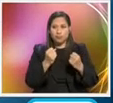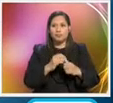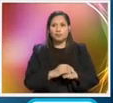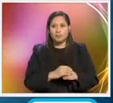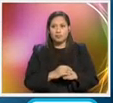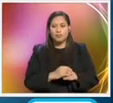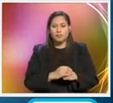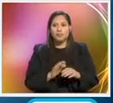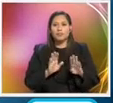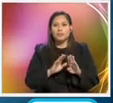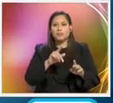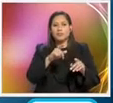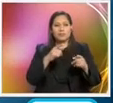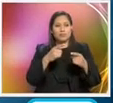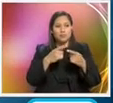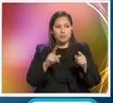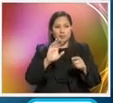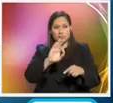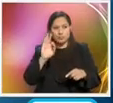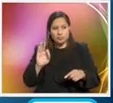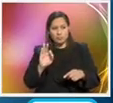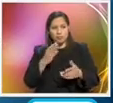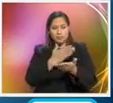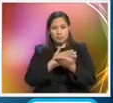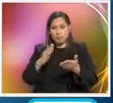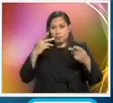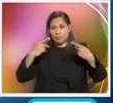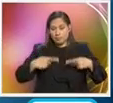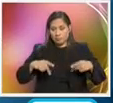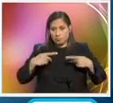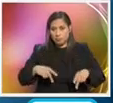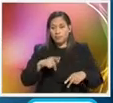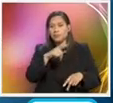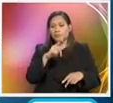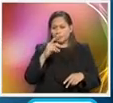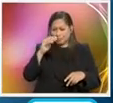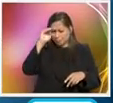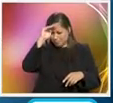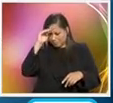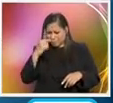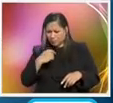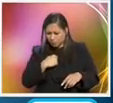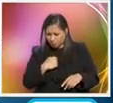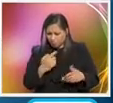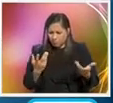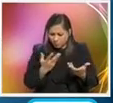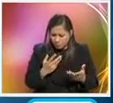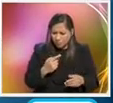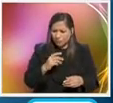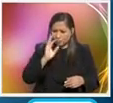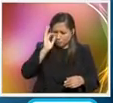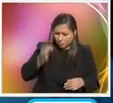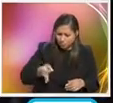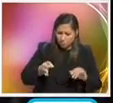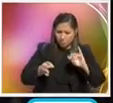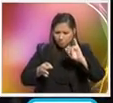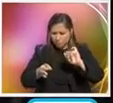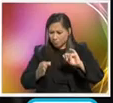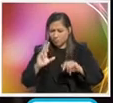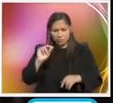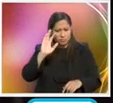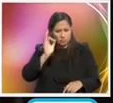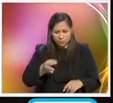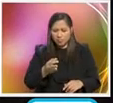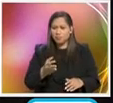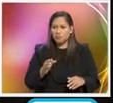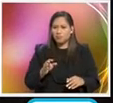sus diferentes etapas y aparte la gente se cuestiona. ¿Yo qué haría en una situación así? ¿Aceptaría, no aceptaría?